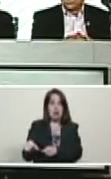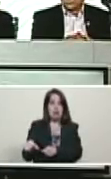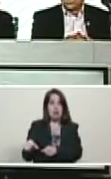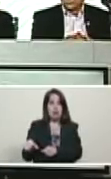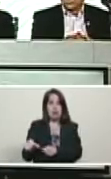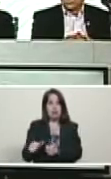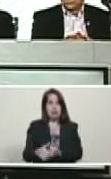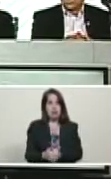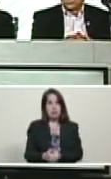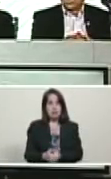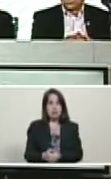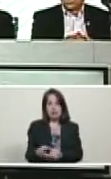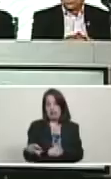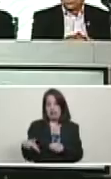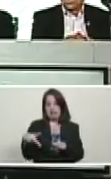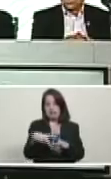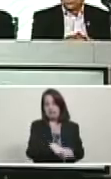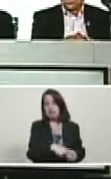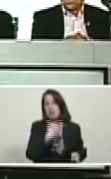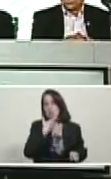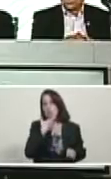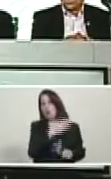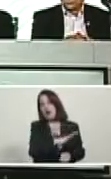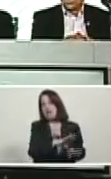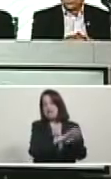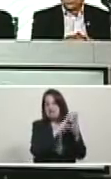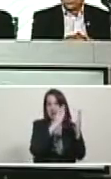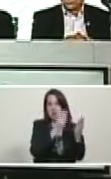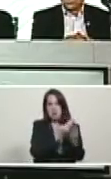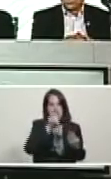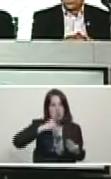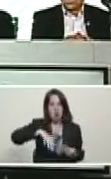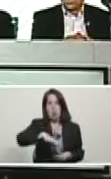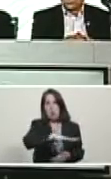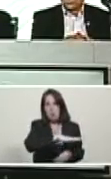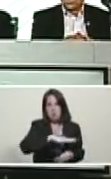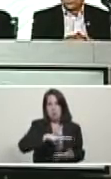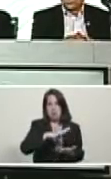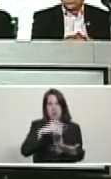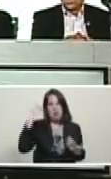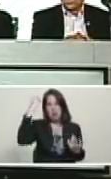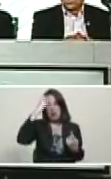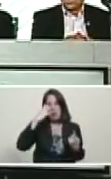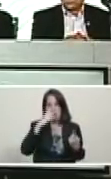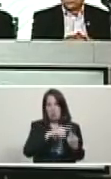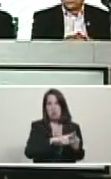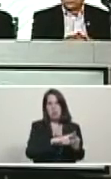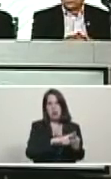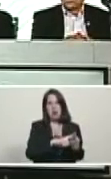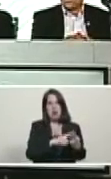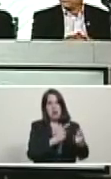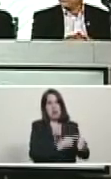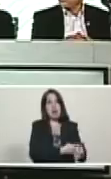es un desprecio contra el mundo es un desprecio contra europa hermanas de europa